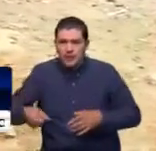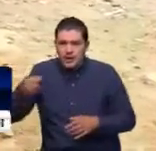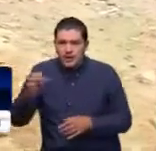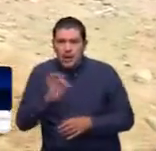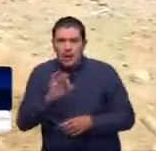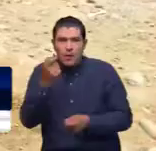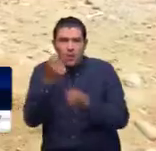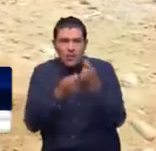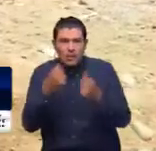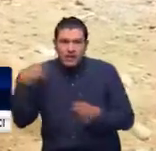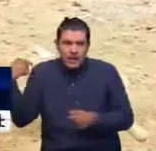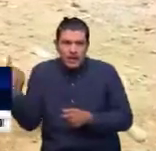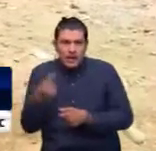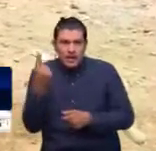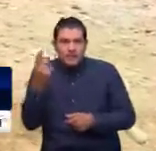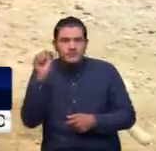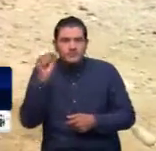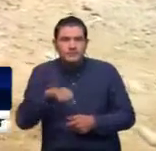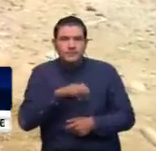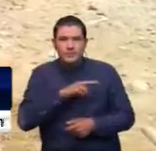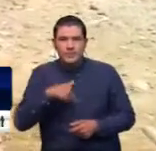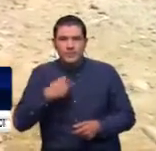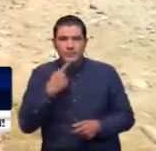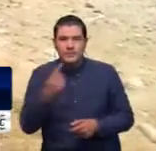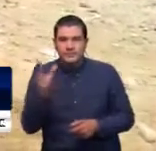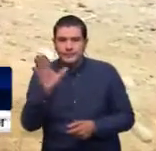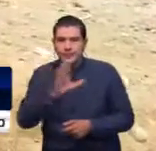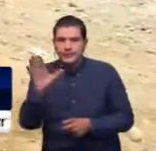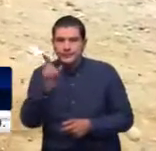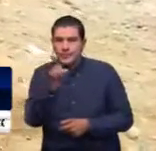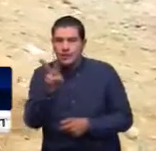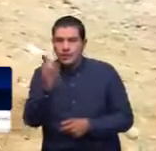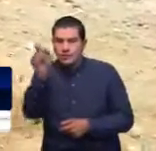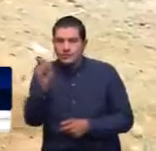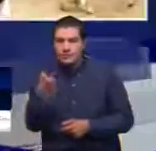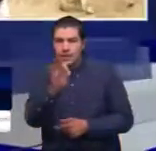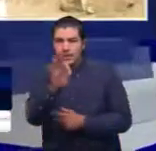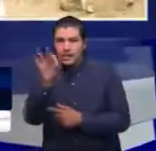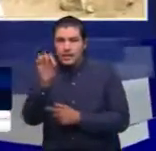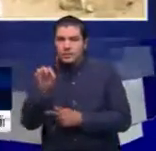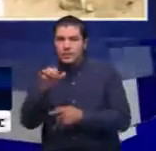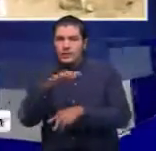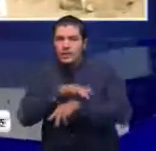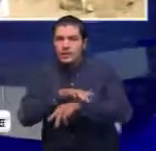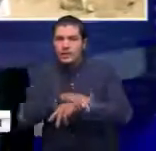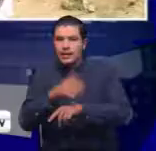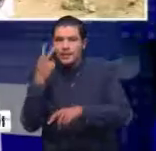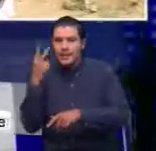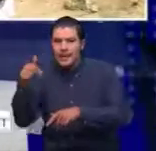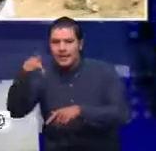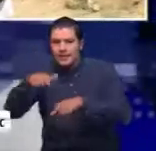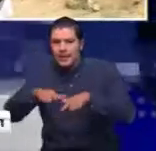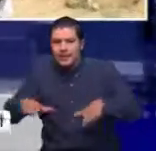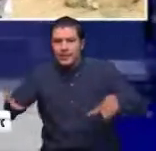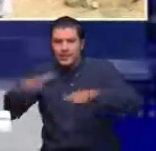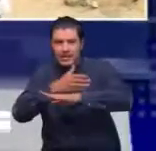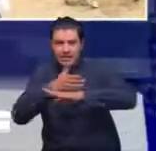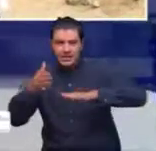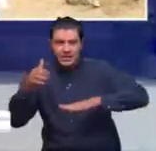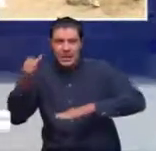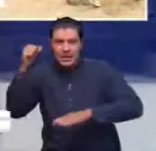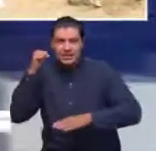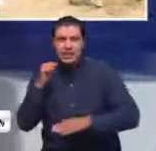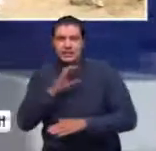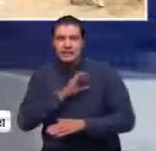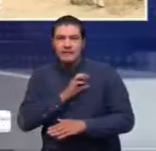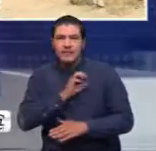comercio en general. Pues bien, televidentes, nos despedimos siendo las 12 y 38 del mediodía. Esto es lo que se registra luego de este sábado,